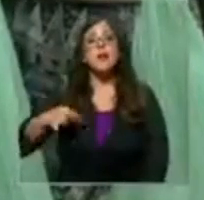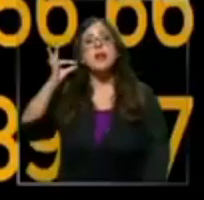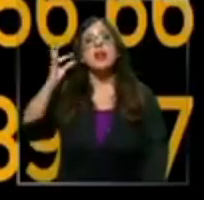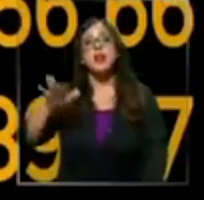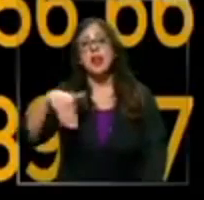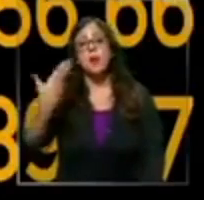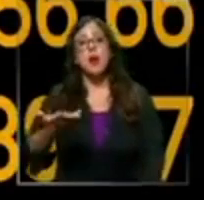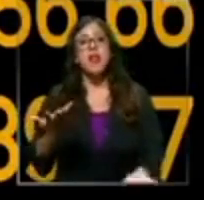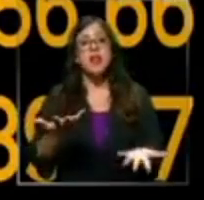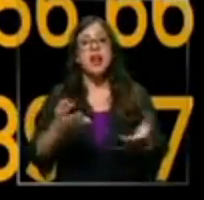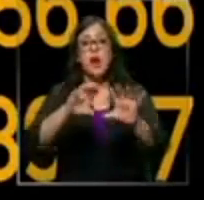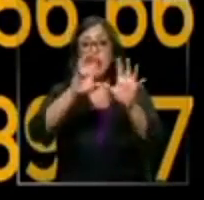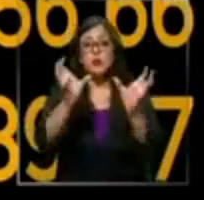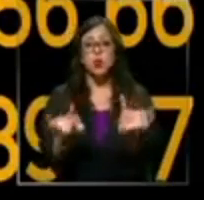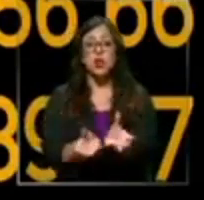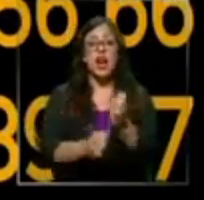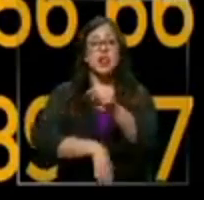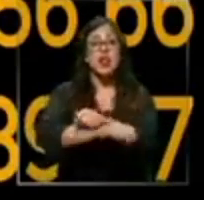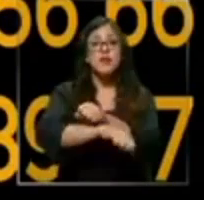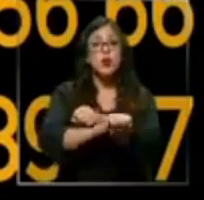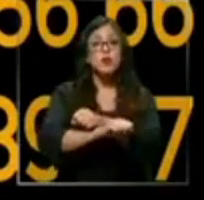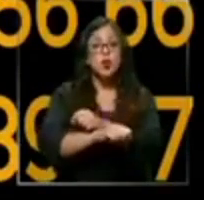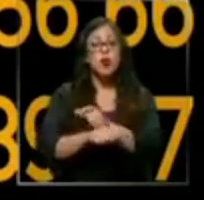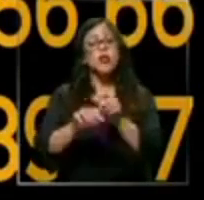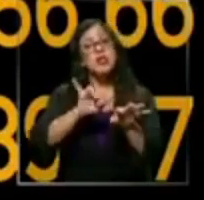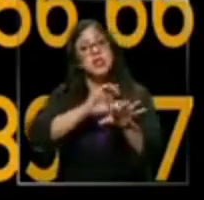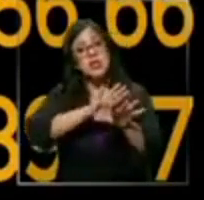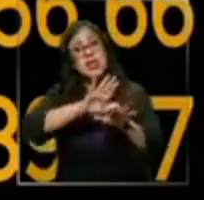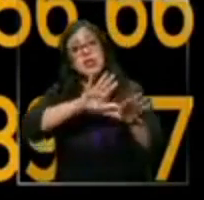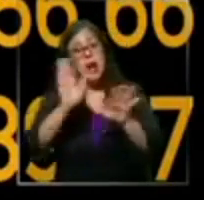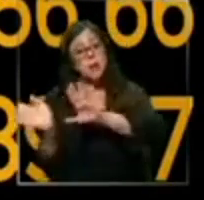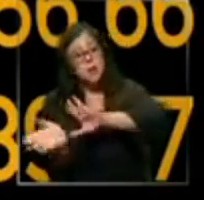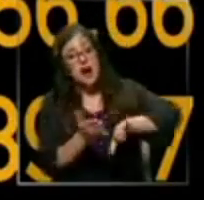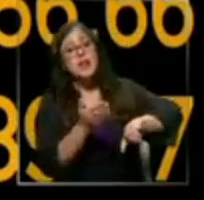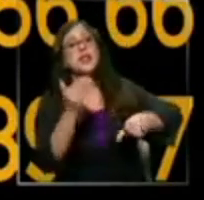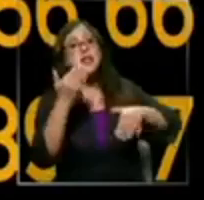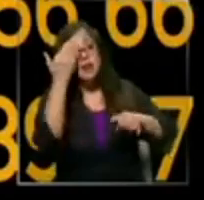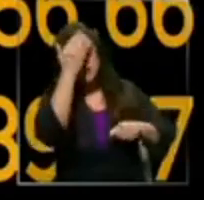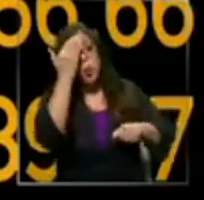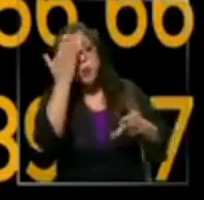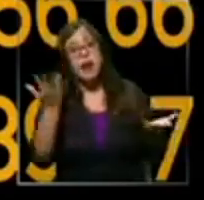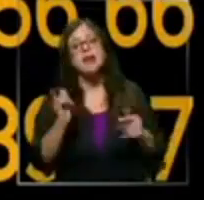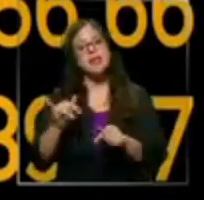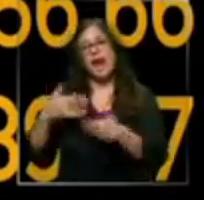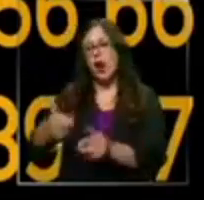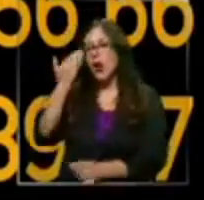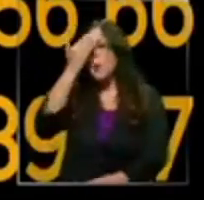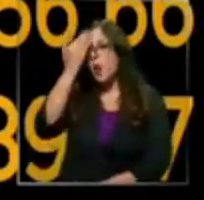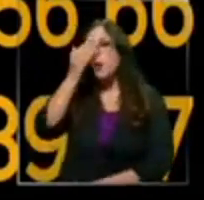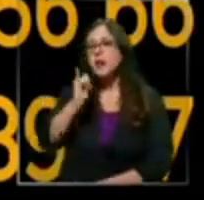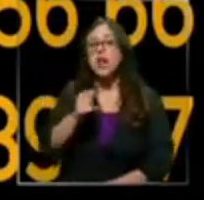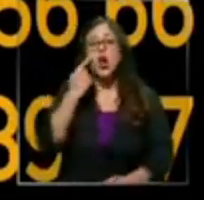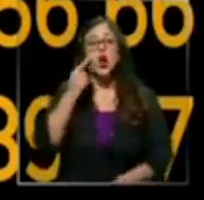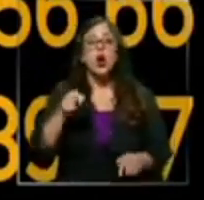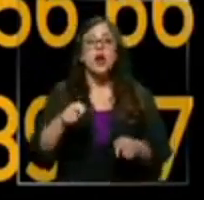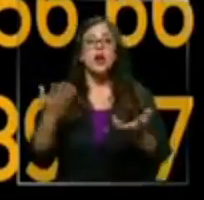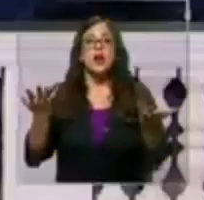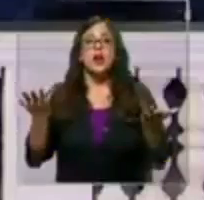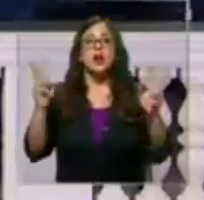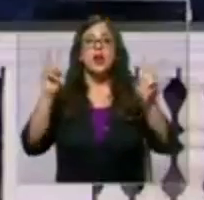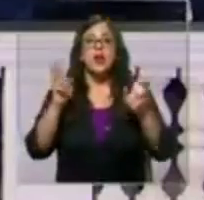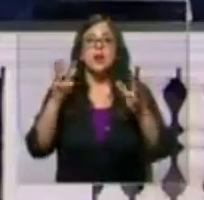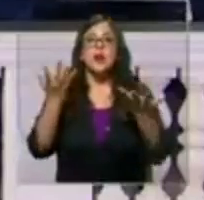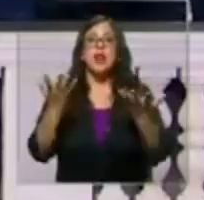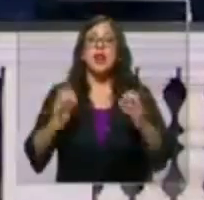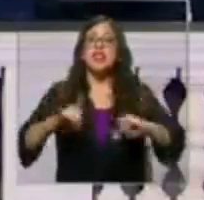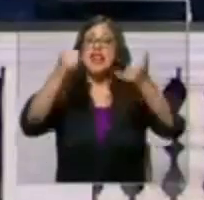inflación. Ya terminó el Mundial, fueron campeones. Es momento, la hora, ¿no? Es el momento de preocuparse, sí. Bueno, en el último mes, la recreación y la cultura fue lo